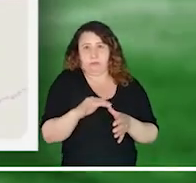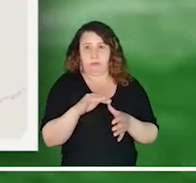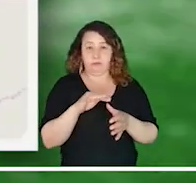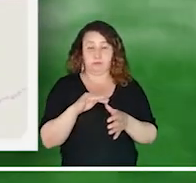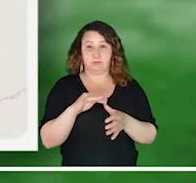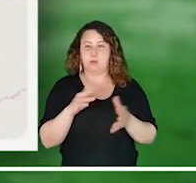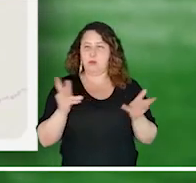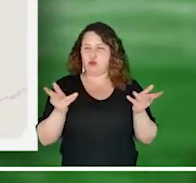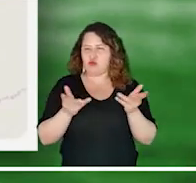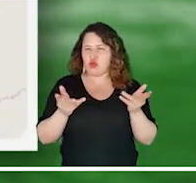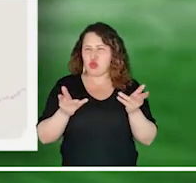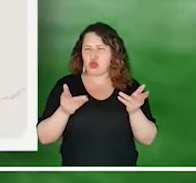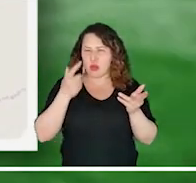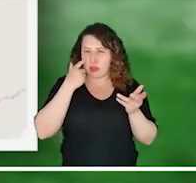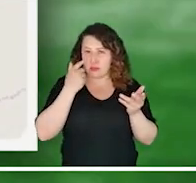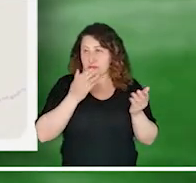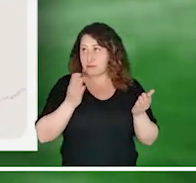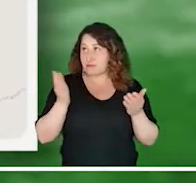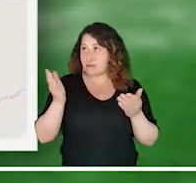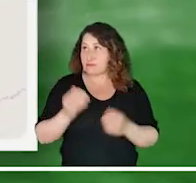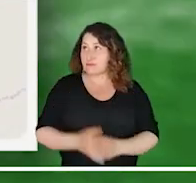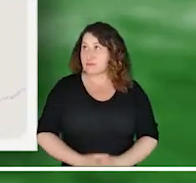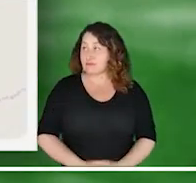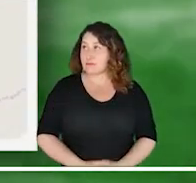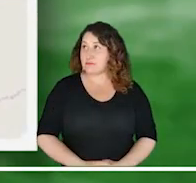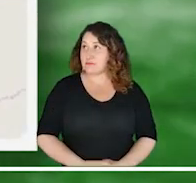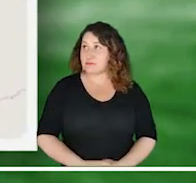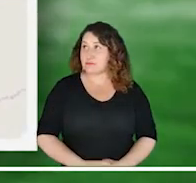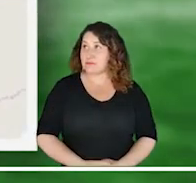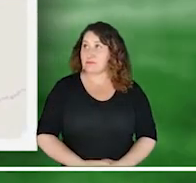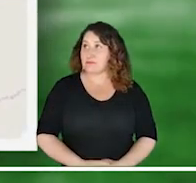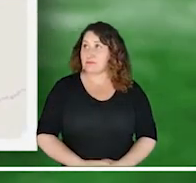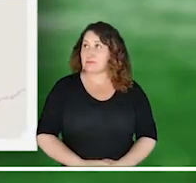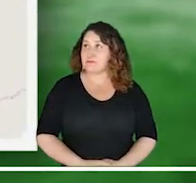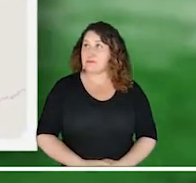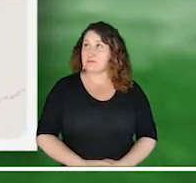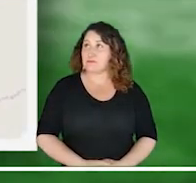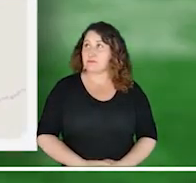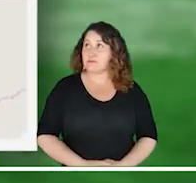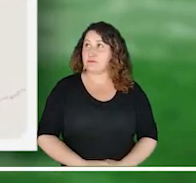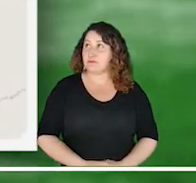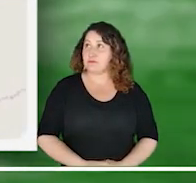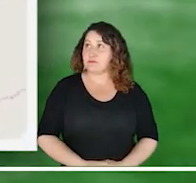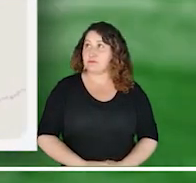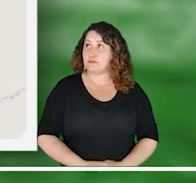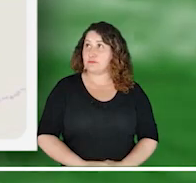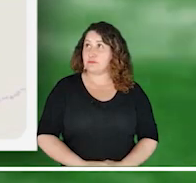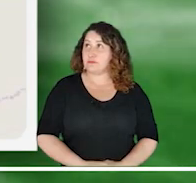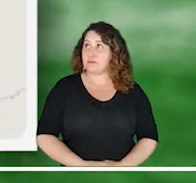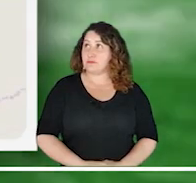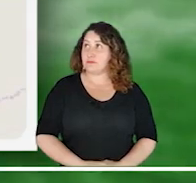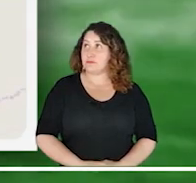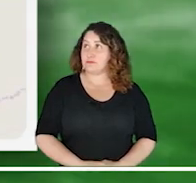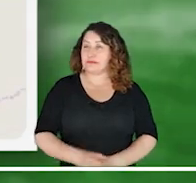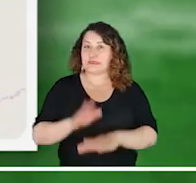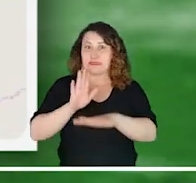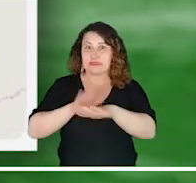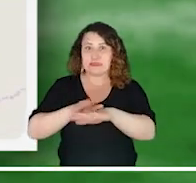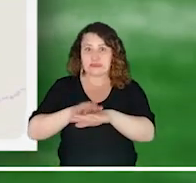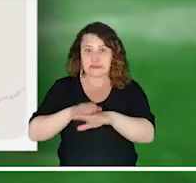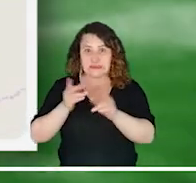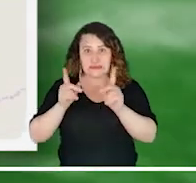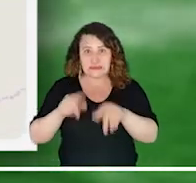creciente súbita en el arroyo Don Juan, generando inundaciones y afectaciones en el barrio Universal en Barranquilla.